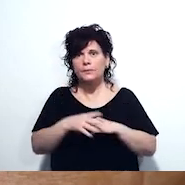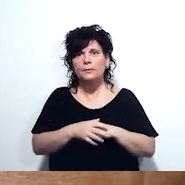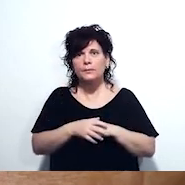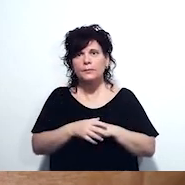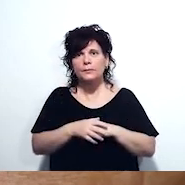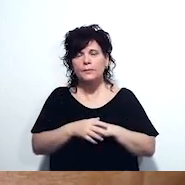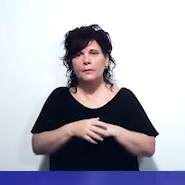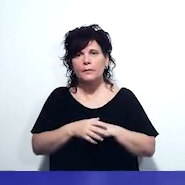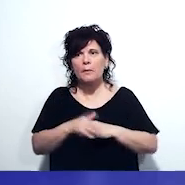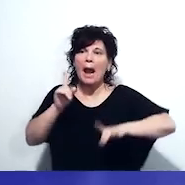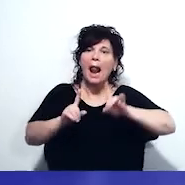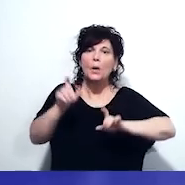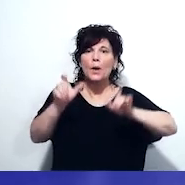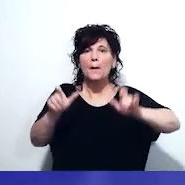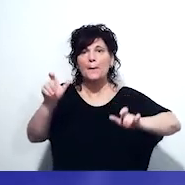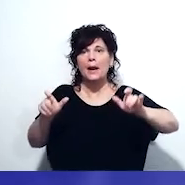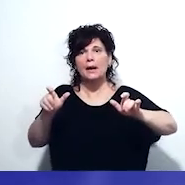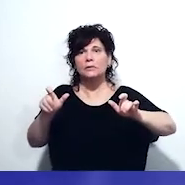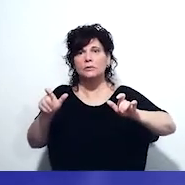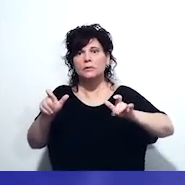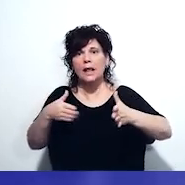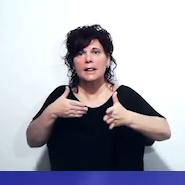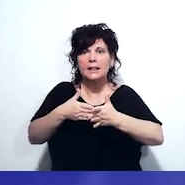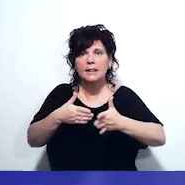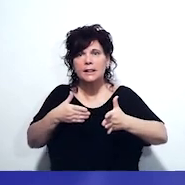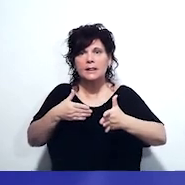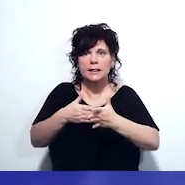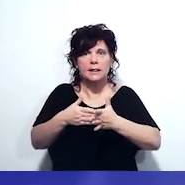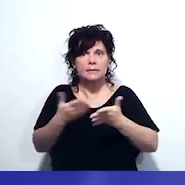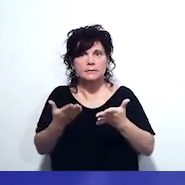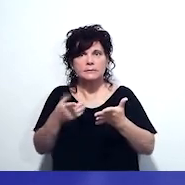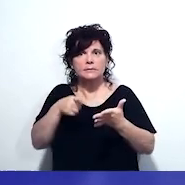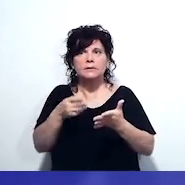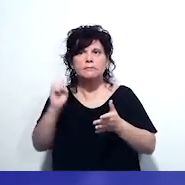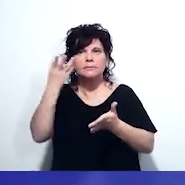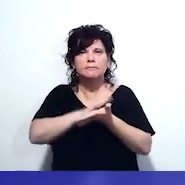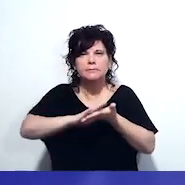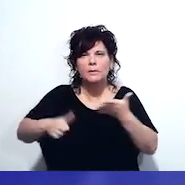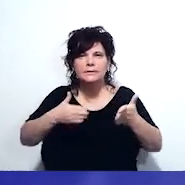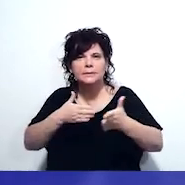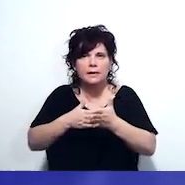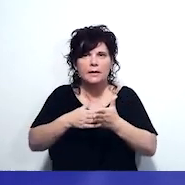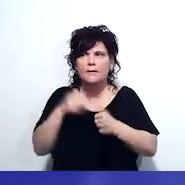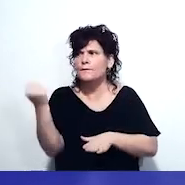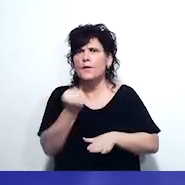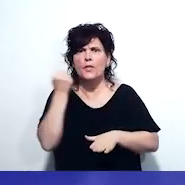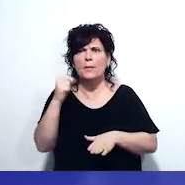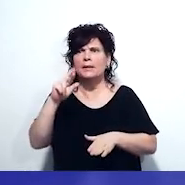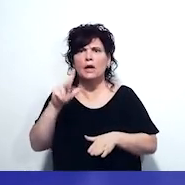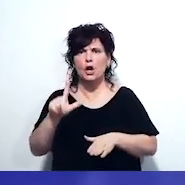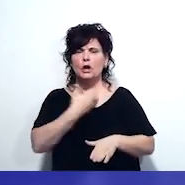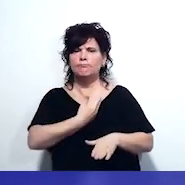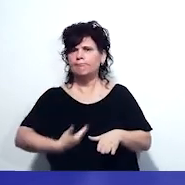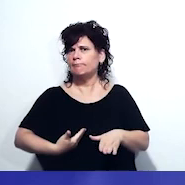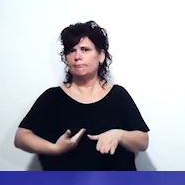bastante, para algunas personas es demasiado restrictiva y opinan que un poco restringe la innovación. Fundamental el rol del Estado